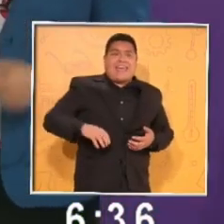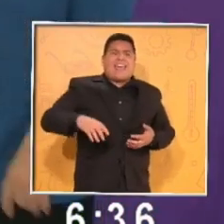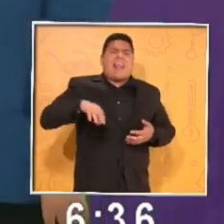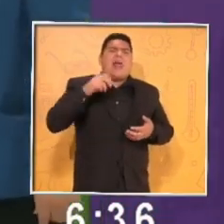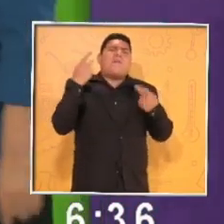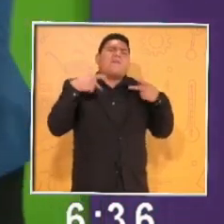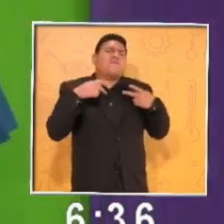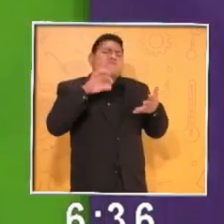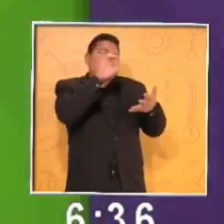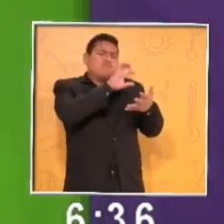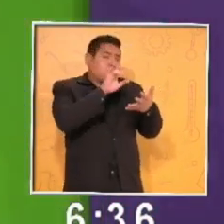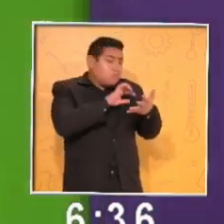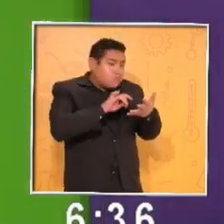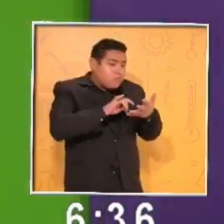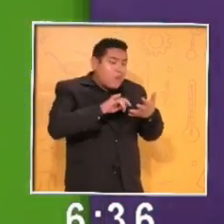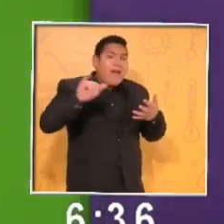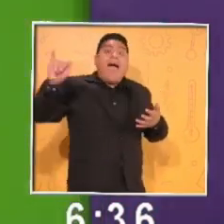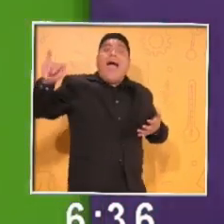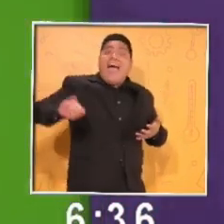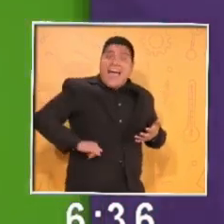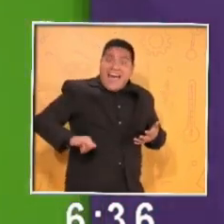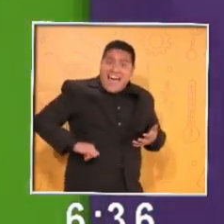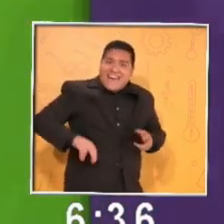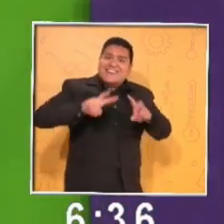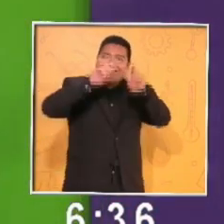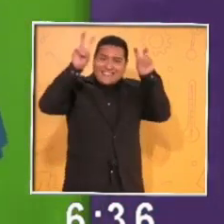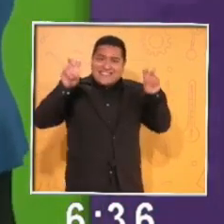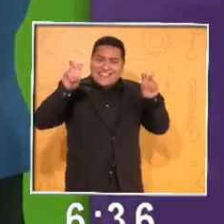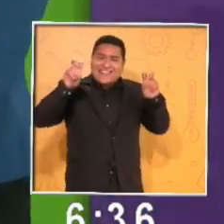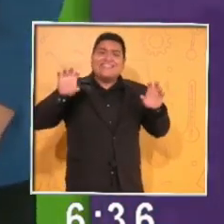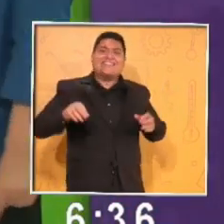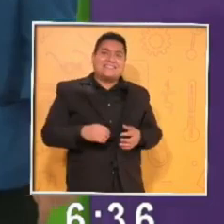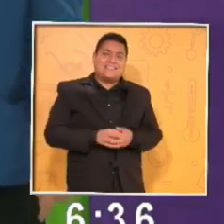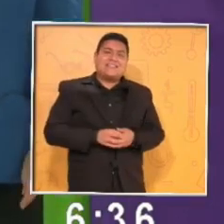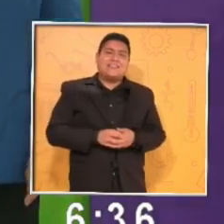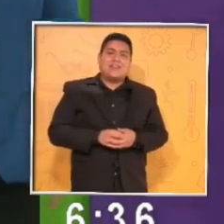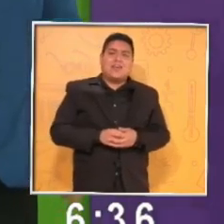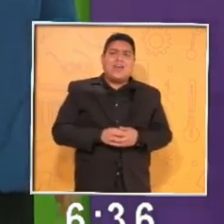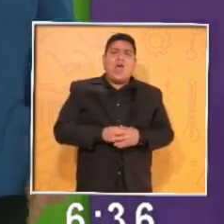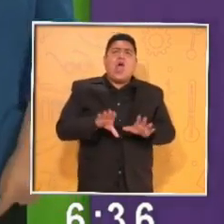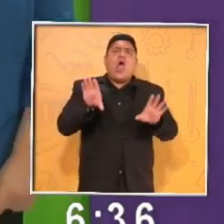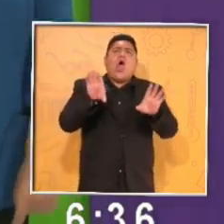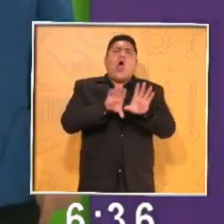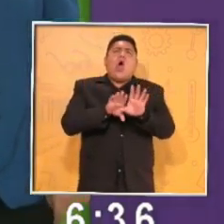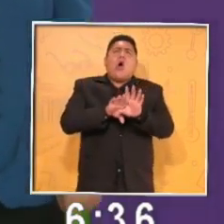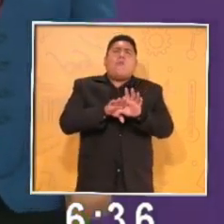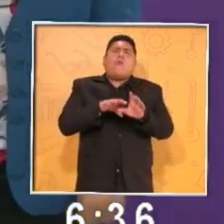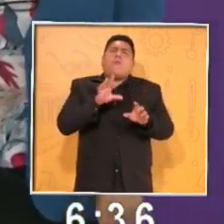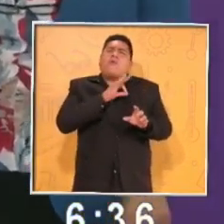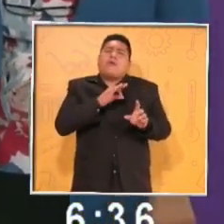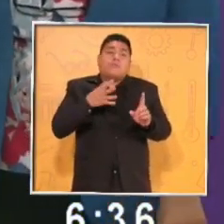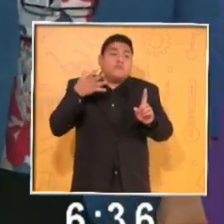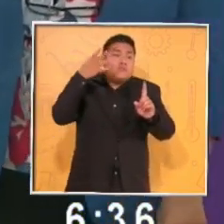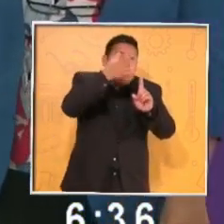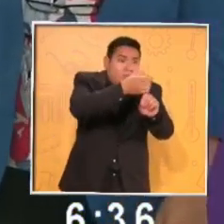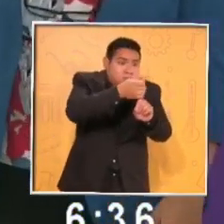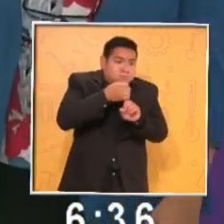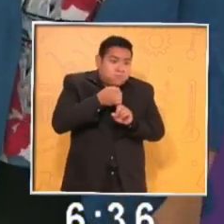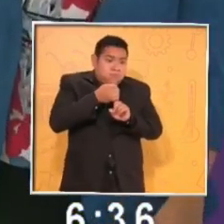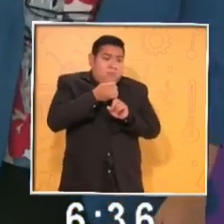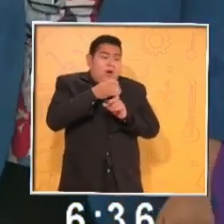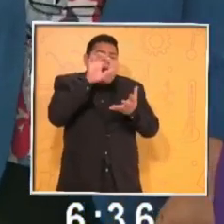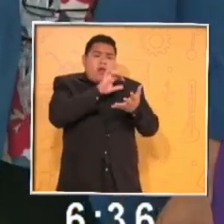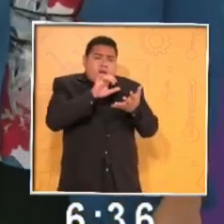lector acerca de nuestra postura del tema. ¿Cómo logramos convencer a alguien? ¿De